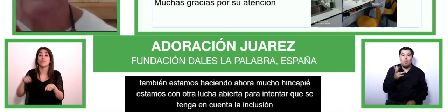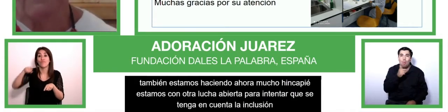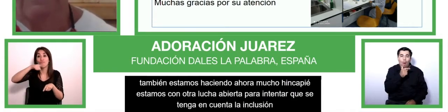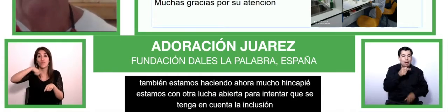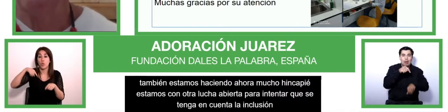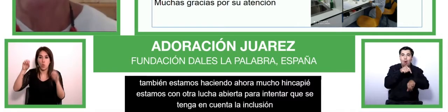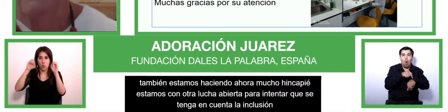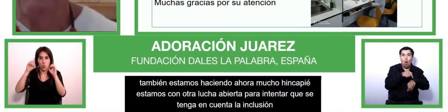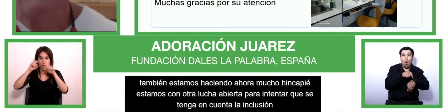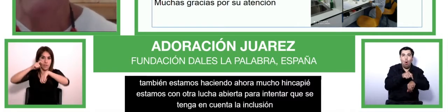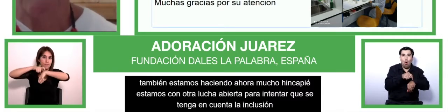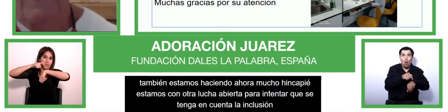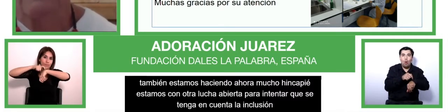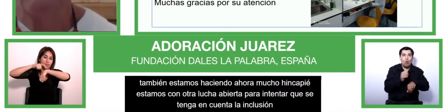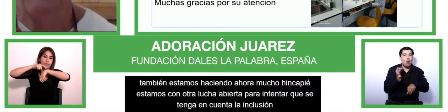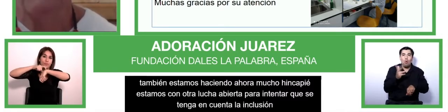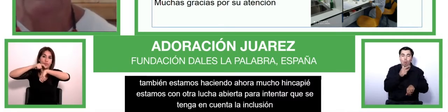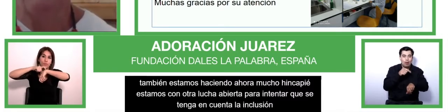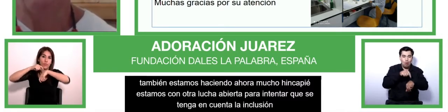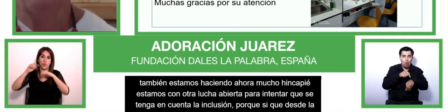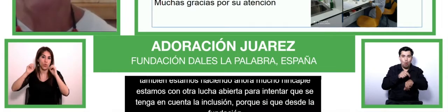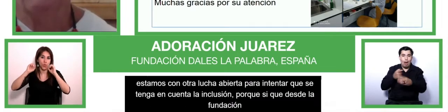horas subvencionadas, pagadas